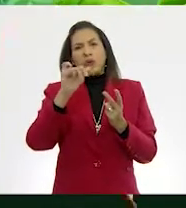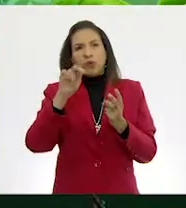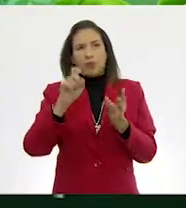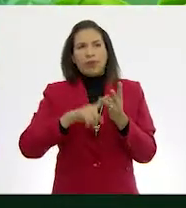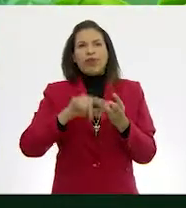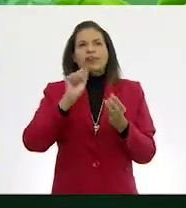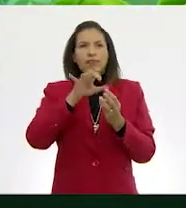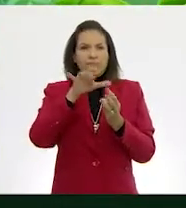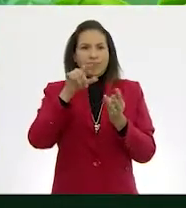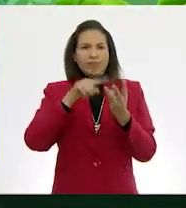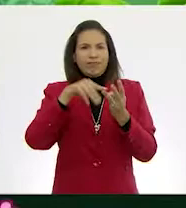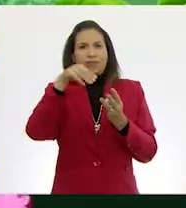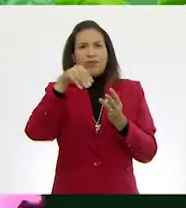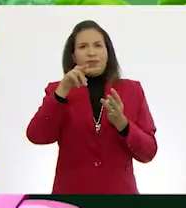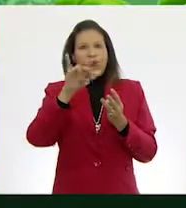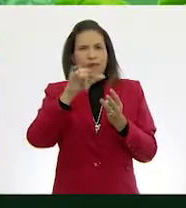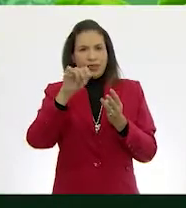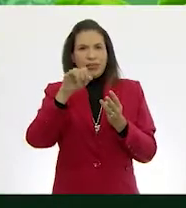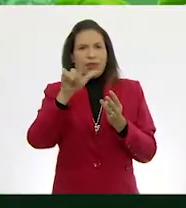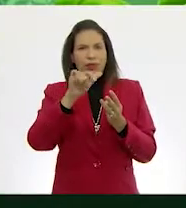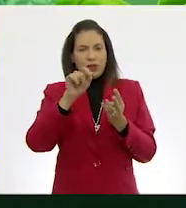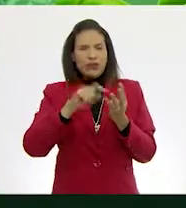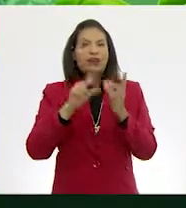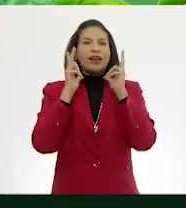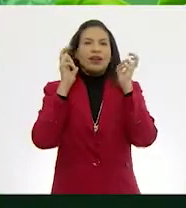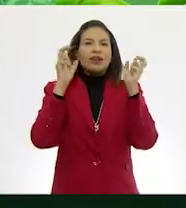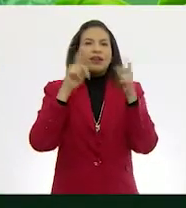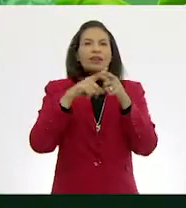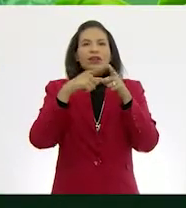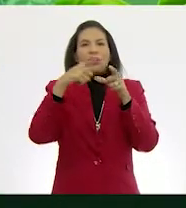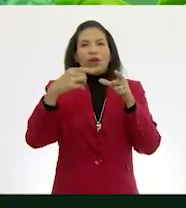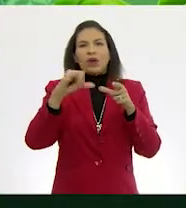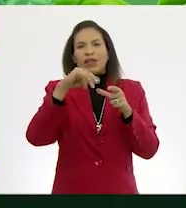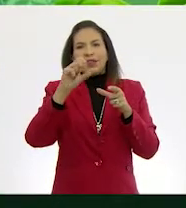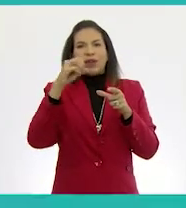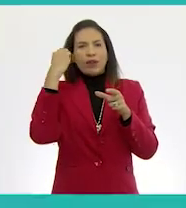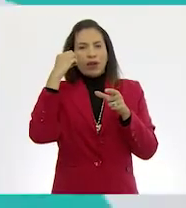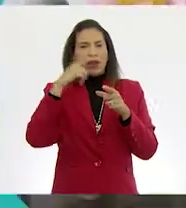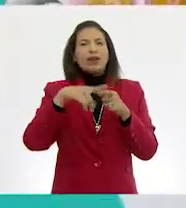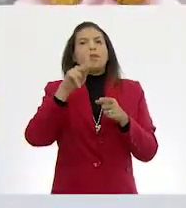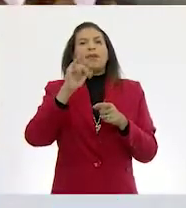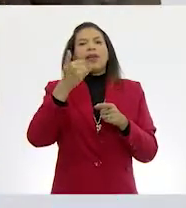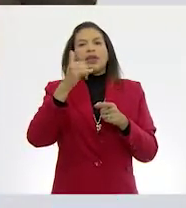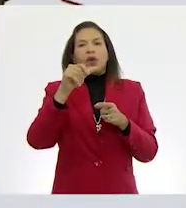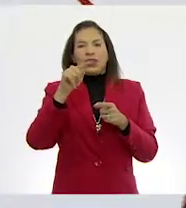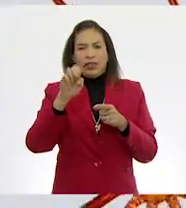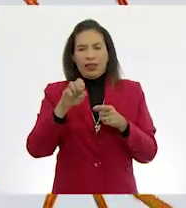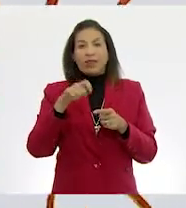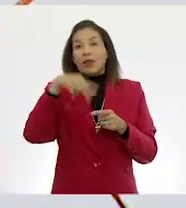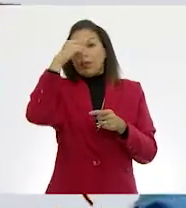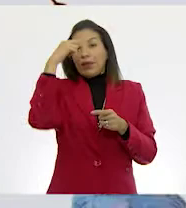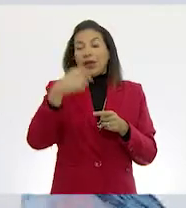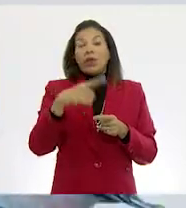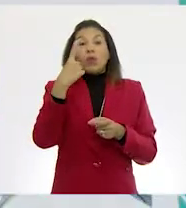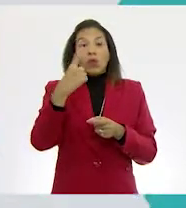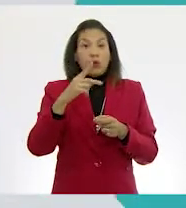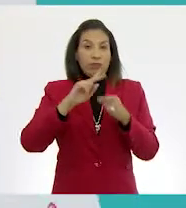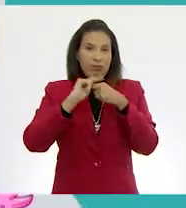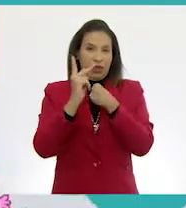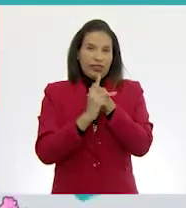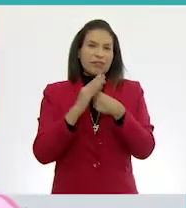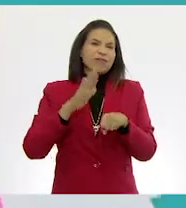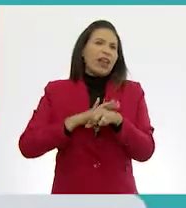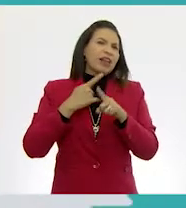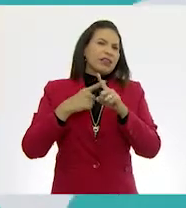violinista mixteca en la solo t la orquídea de oaxaca y el peyote méxico es uno de los países con